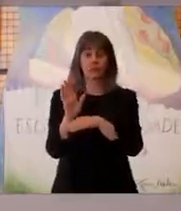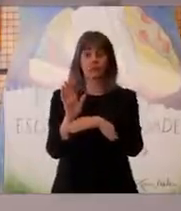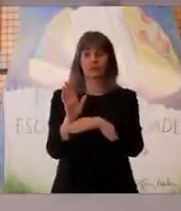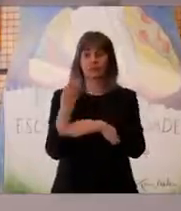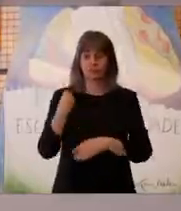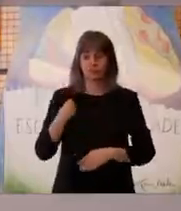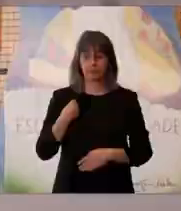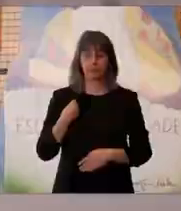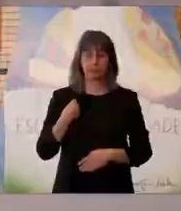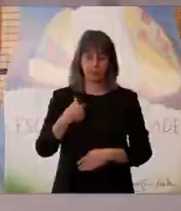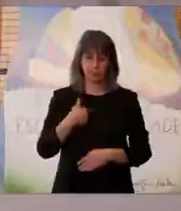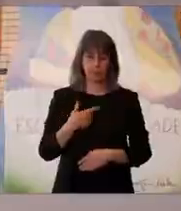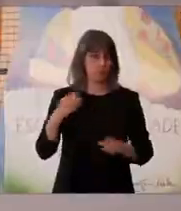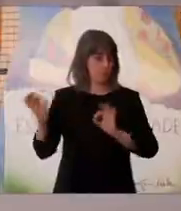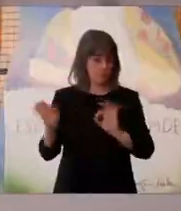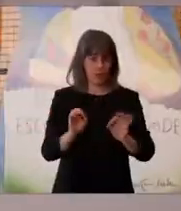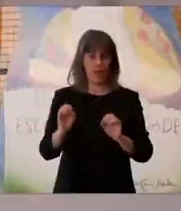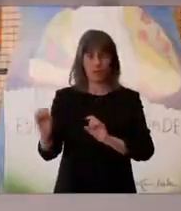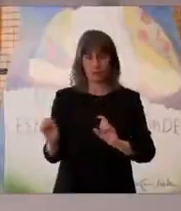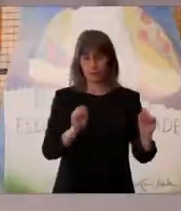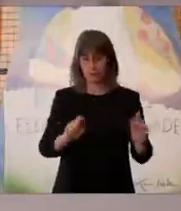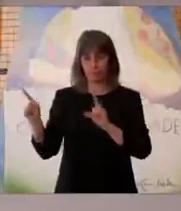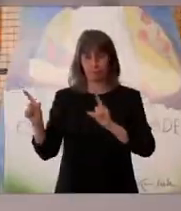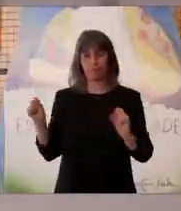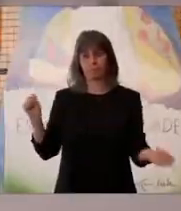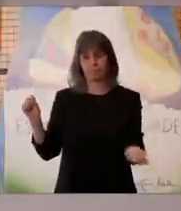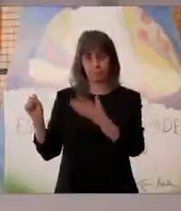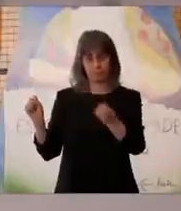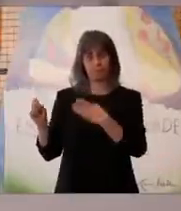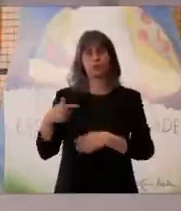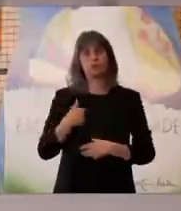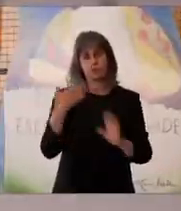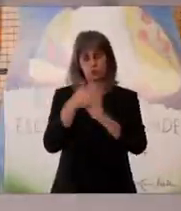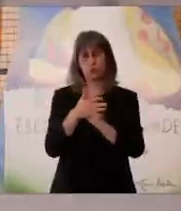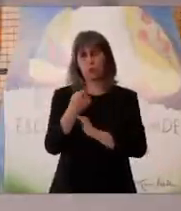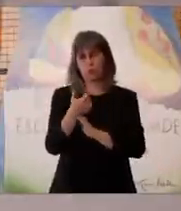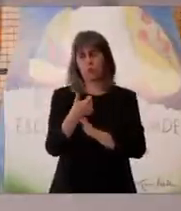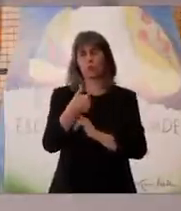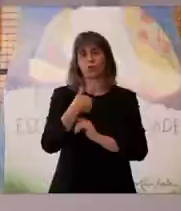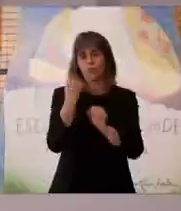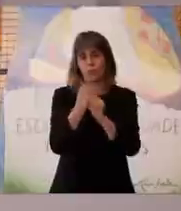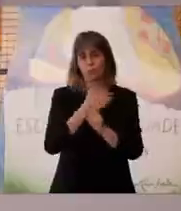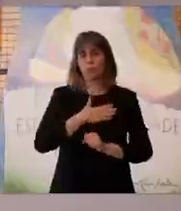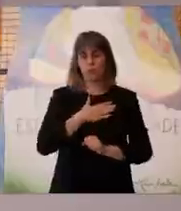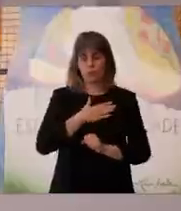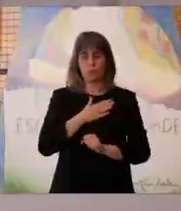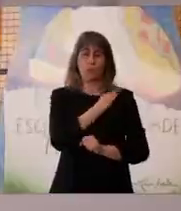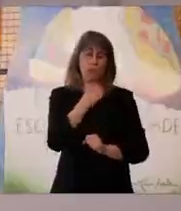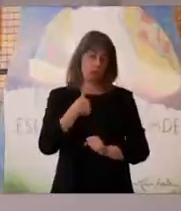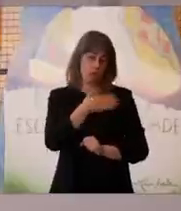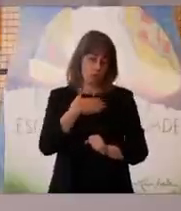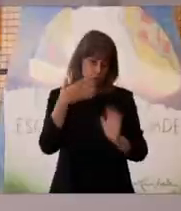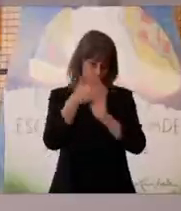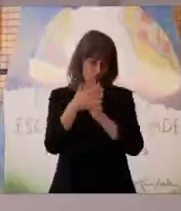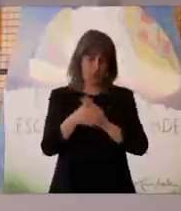tengo una presentación preparada esta mujeres y poder yo os cuento un poco lo que lo que he trabajado y lo que quería compartir con